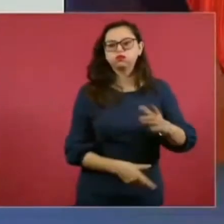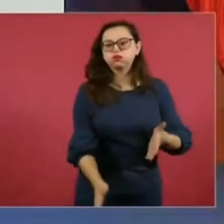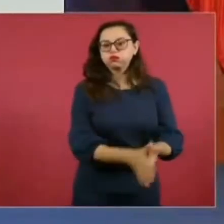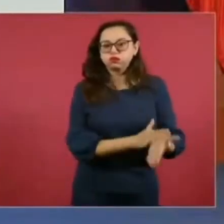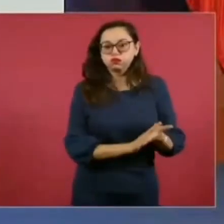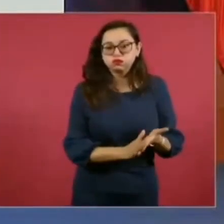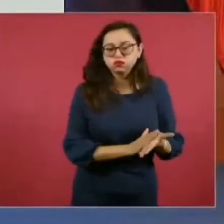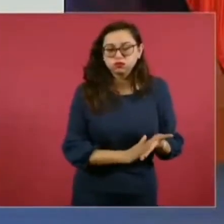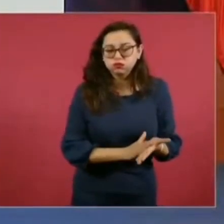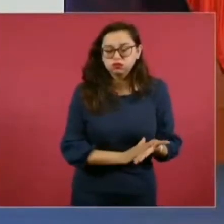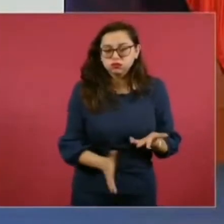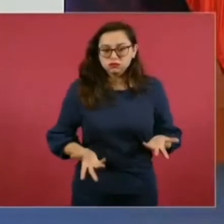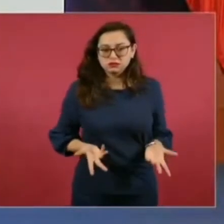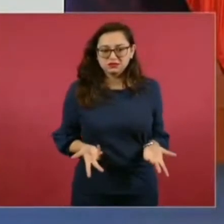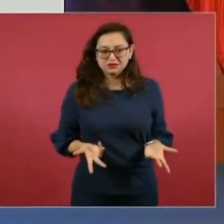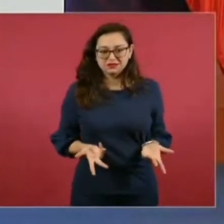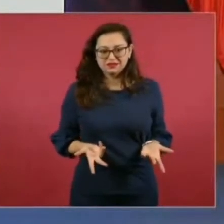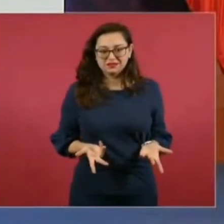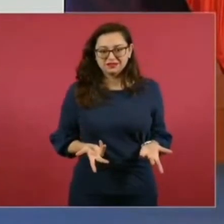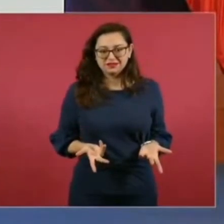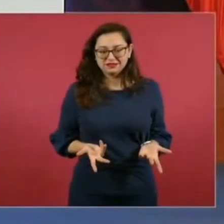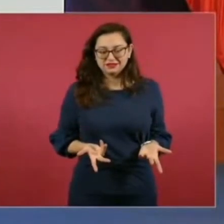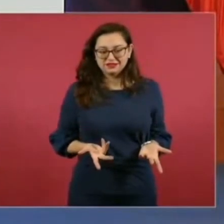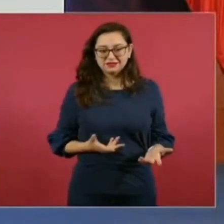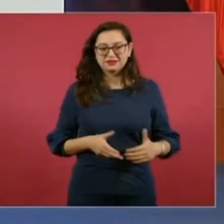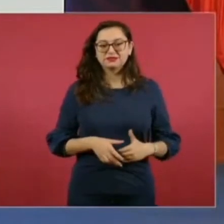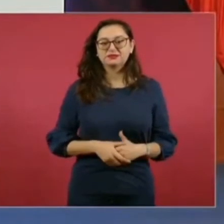Esa fue una reforma.